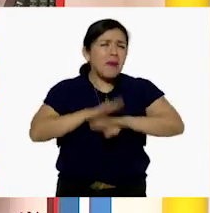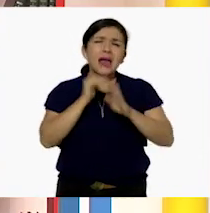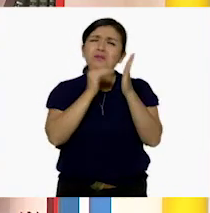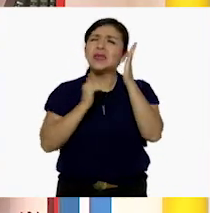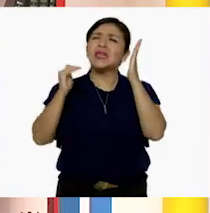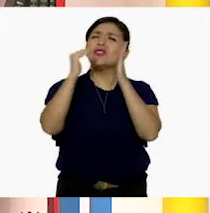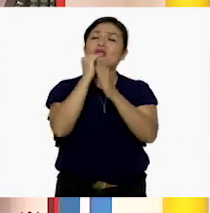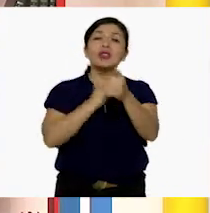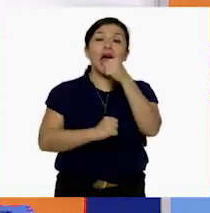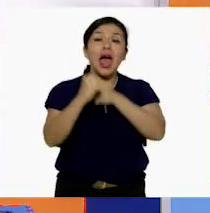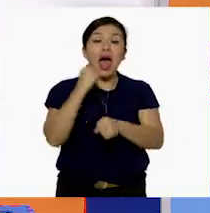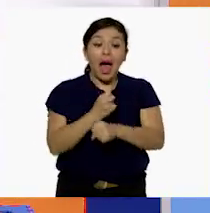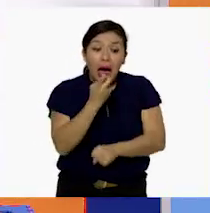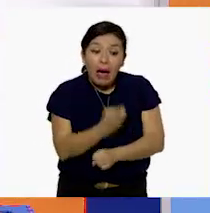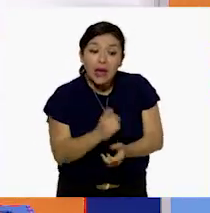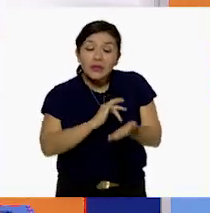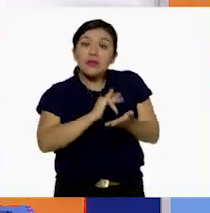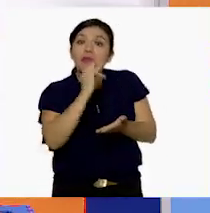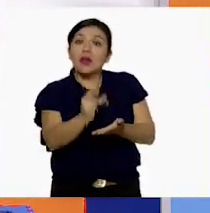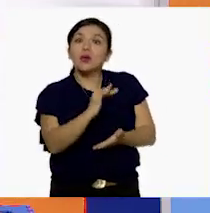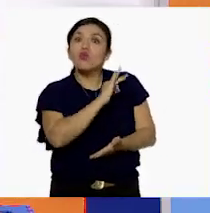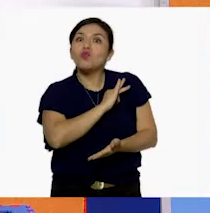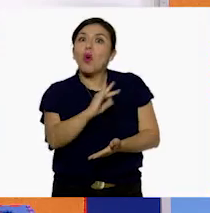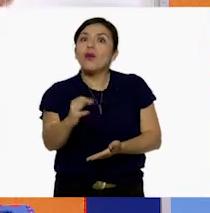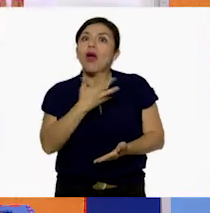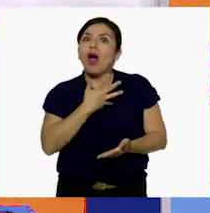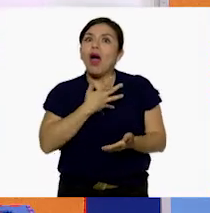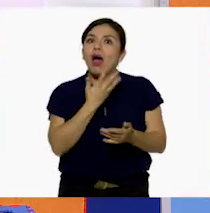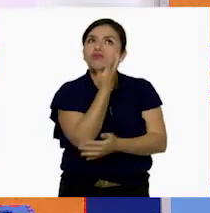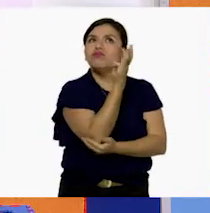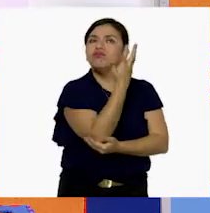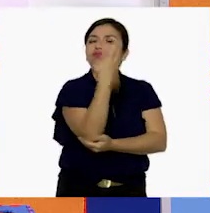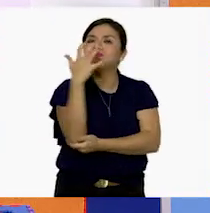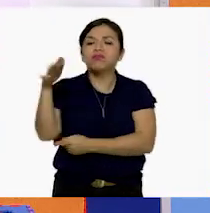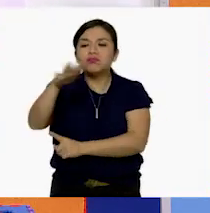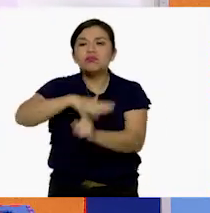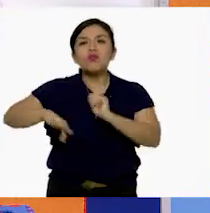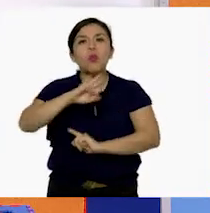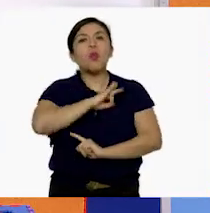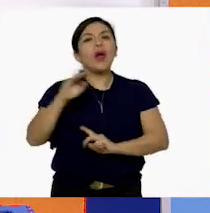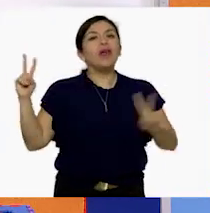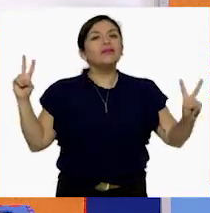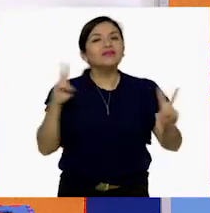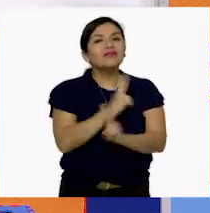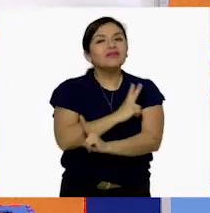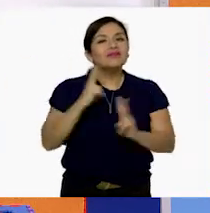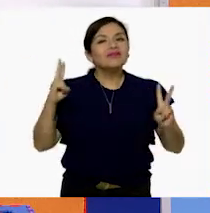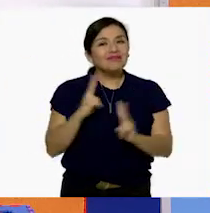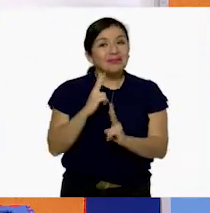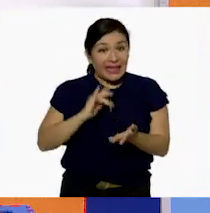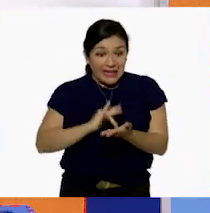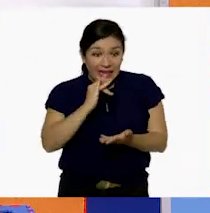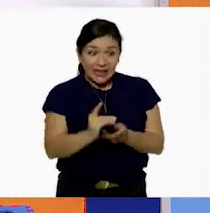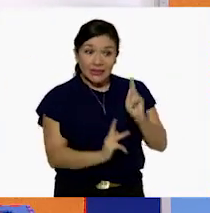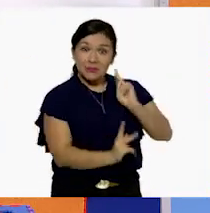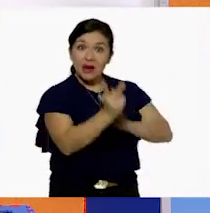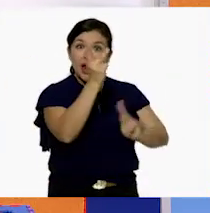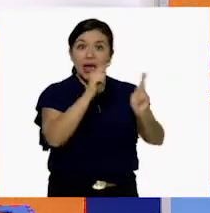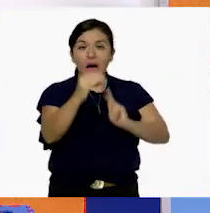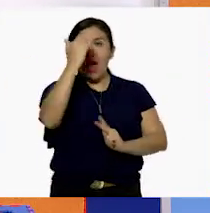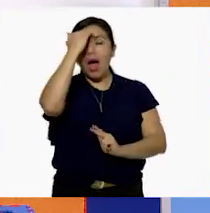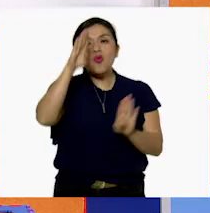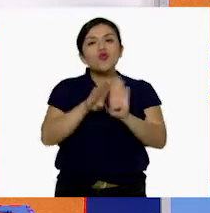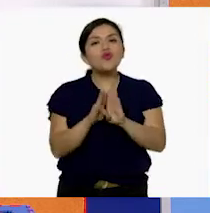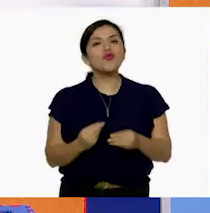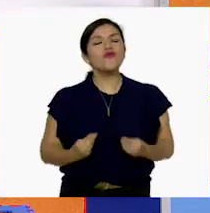de años. Y gracias a ellas es que tenemos un ambiente que podemos respirar. Y es porque gracias a eso también conocemos la vida